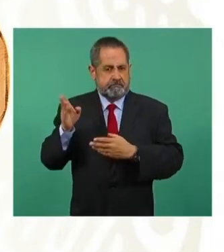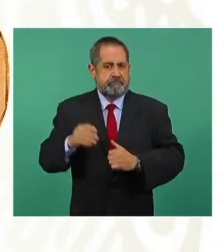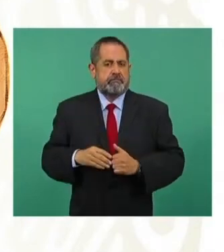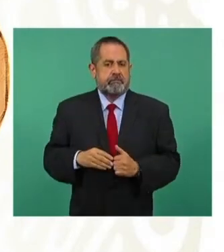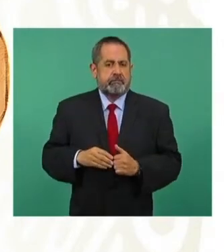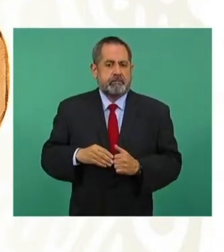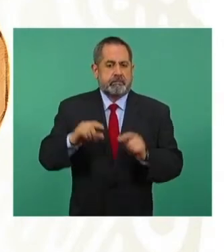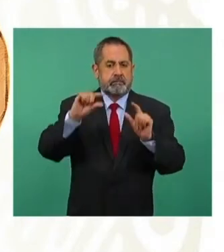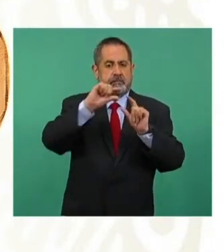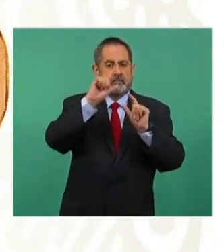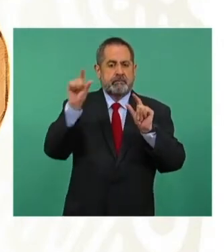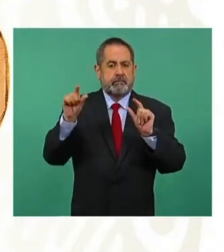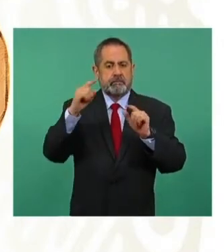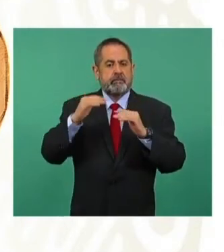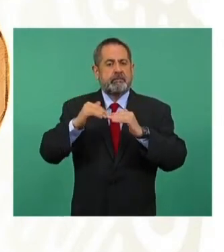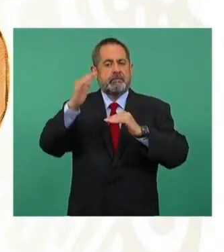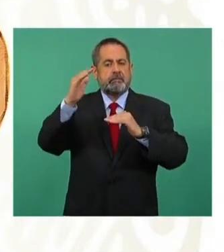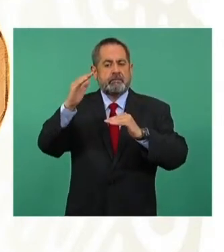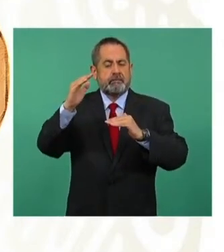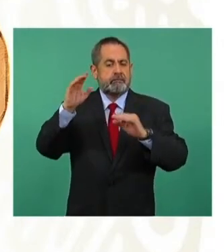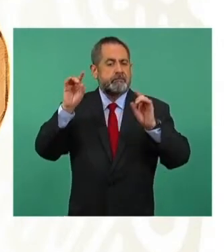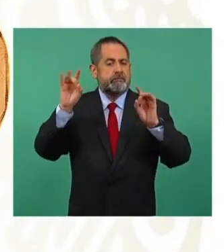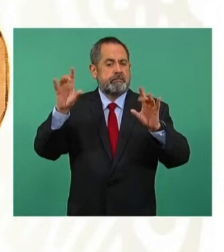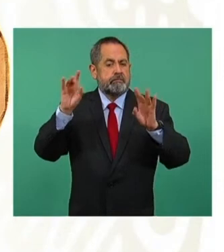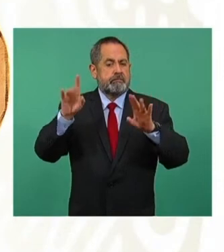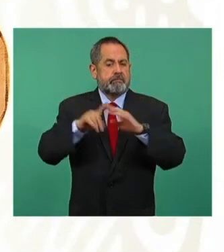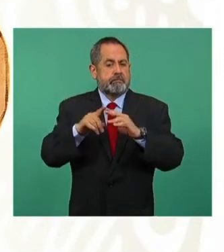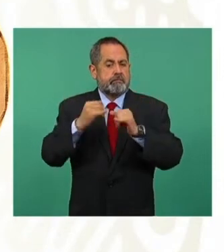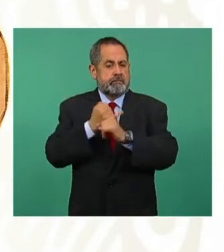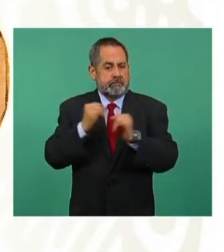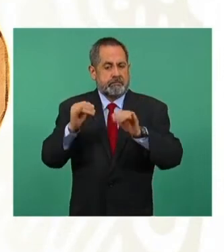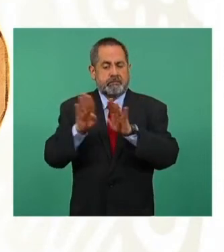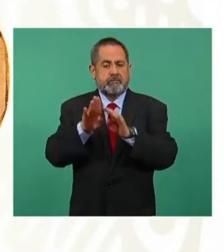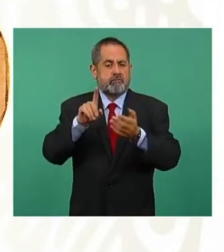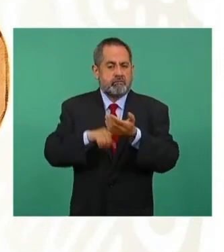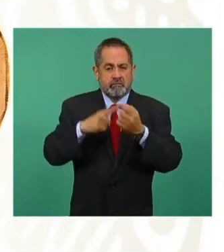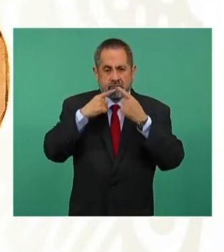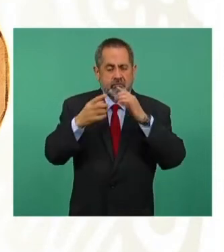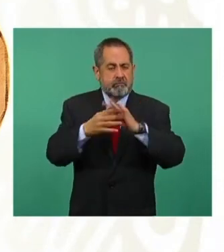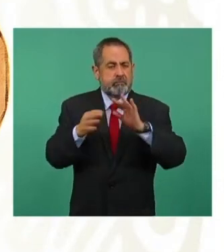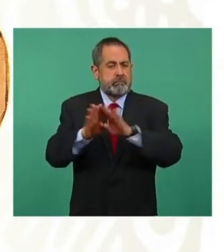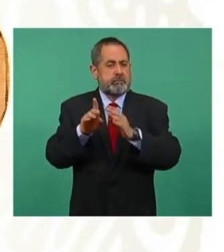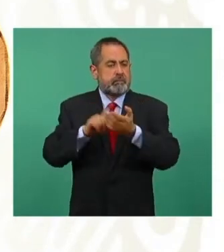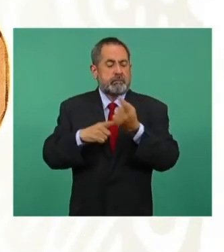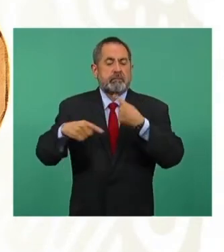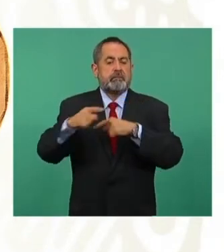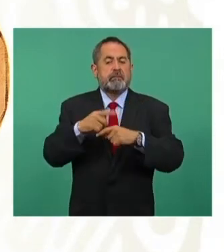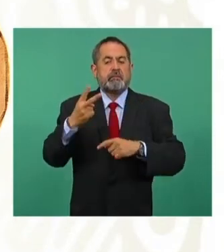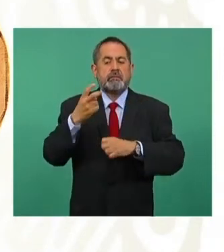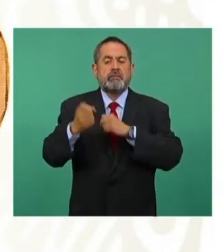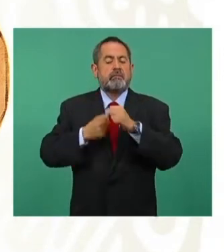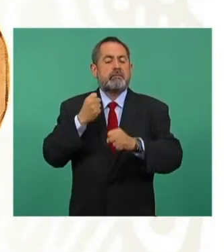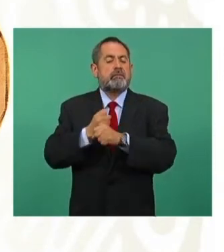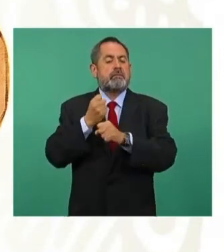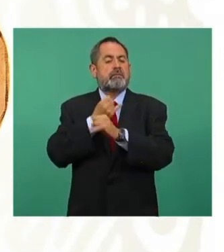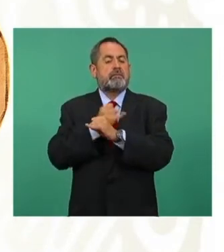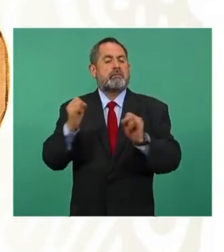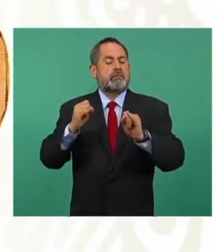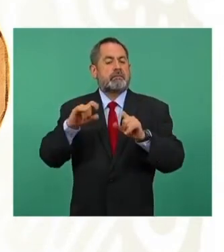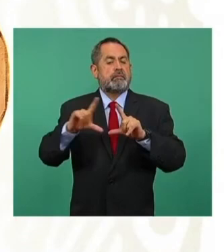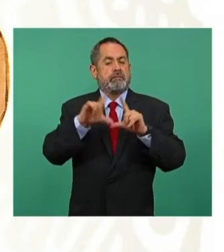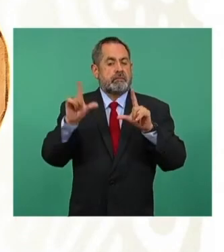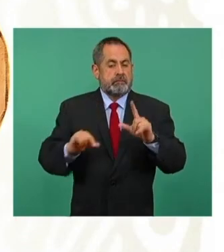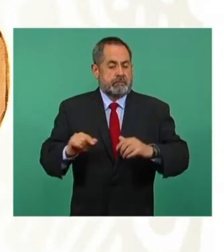superior, el ángel de la independencia como imagen latente y en el borde superior la leyenda Bicentenario de la Independencia